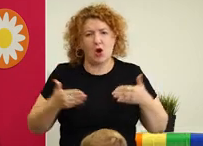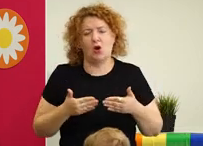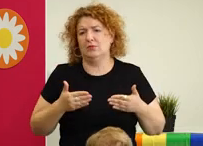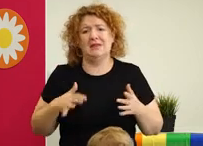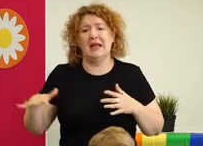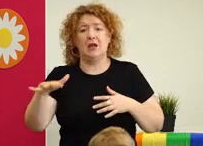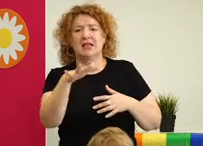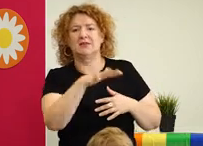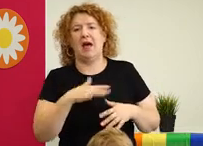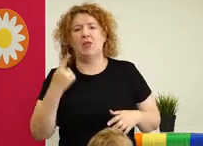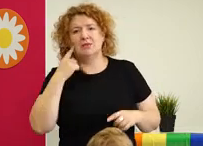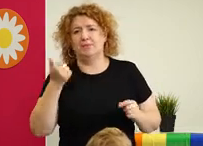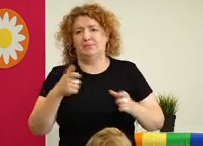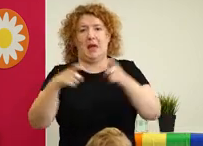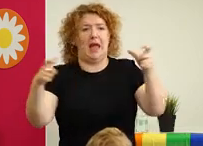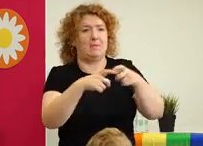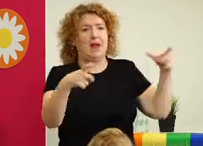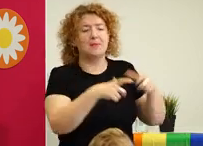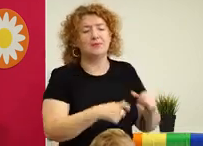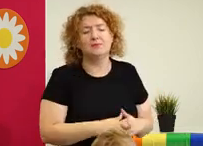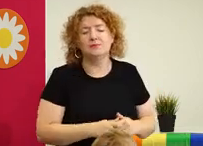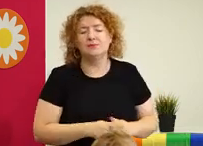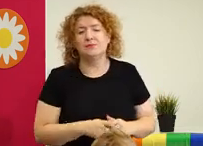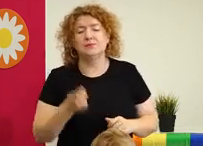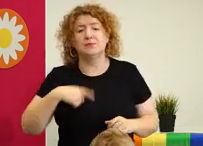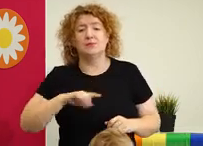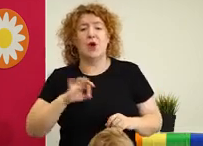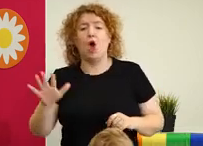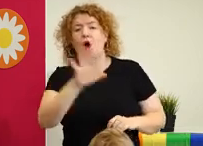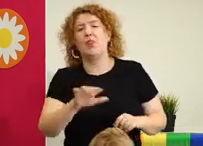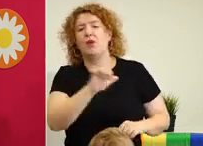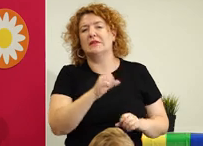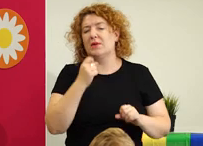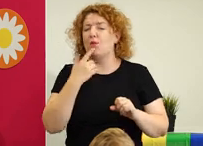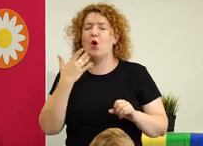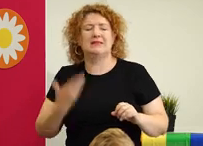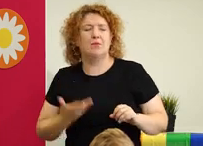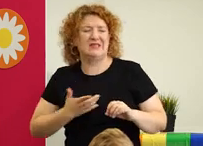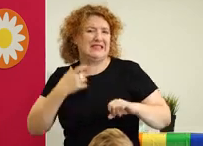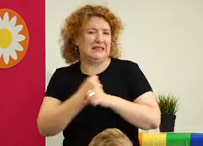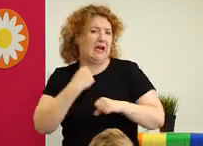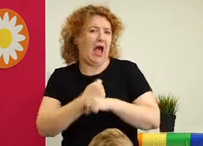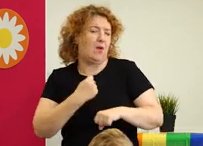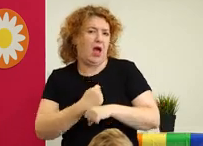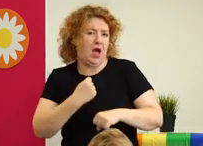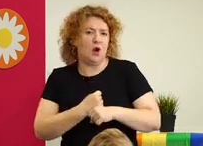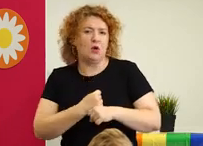los espacios. Pero claro, aquí hay un trabajo desde el occidente bastante importante, y yo creo que